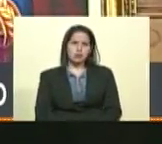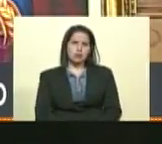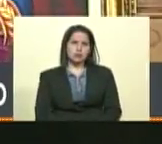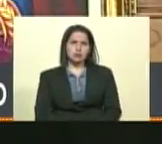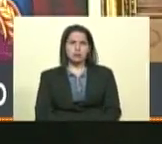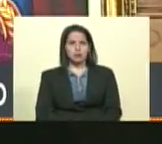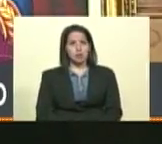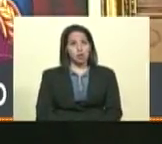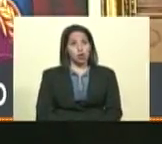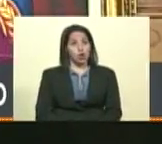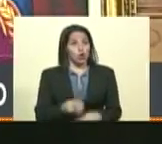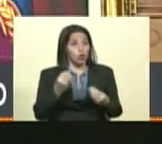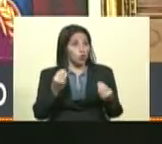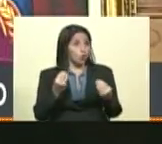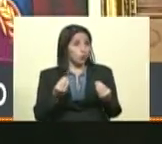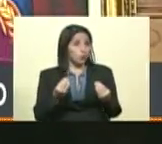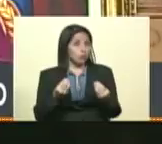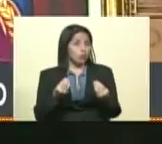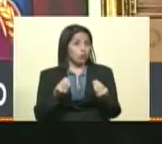Es un buen paso.